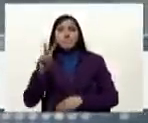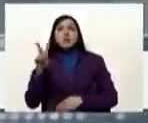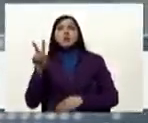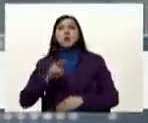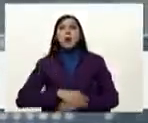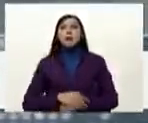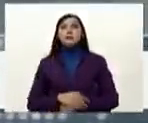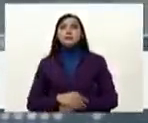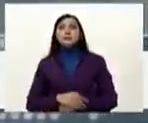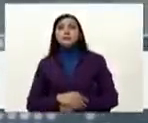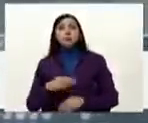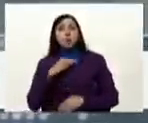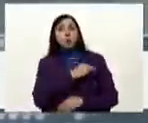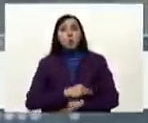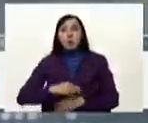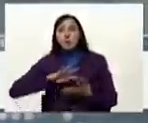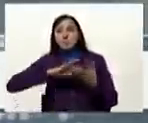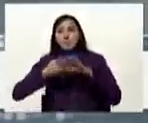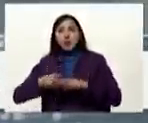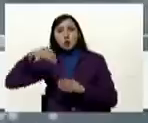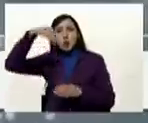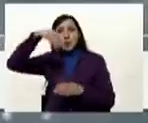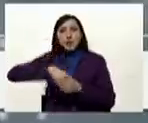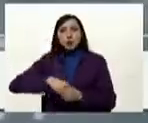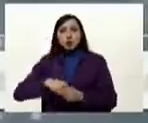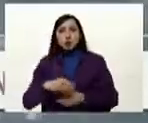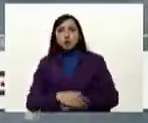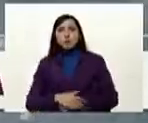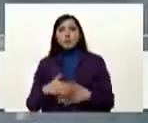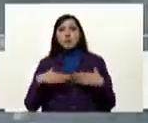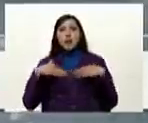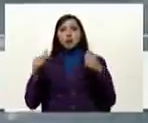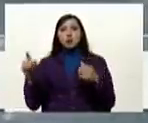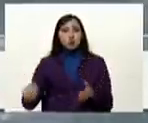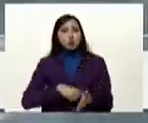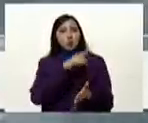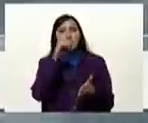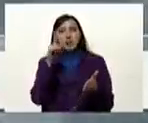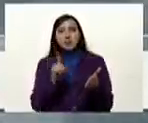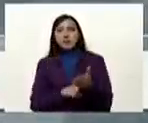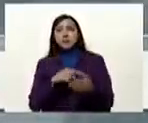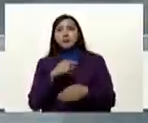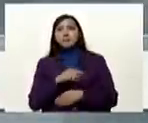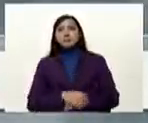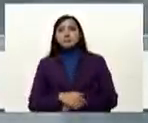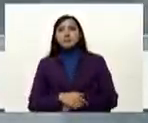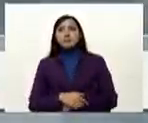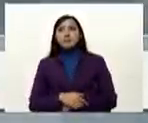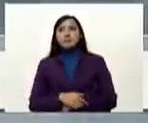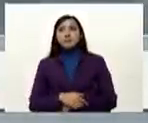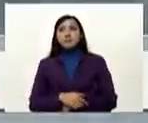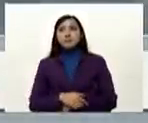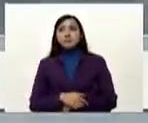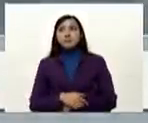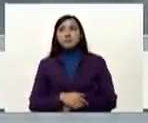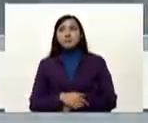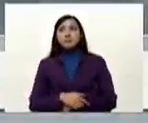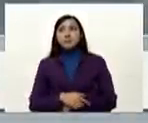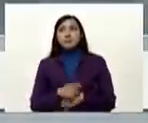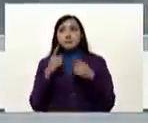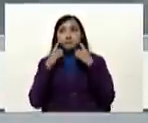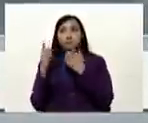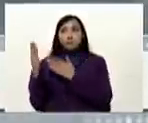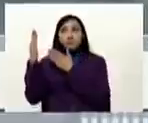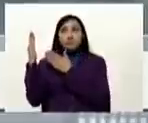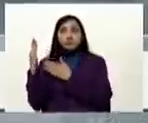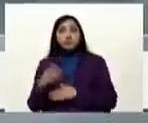Venezuela, con la misión Barrio Adentro, salud 100%. Allá están en el sector